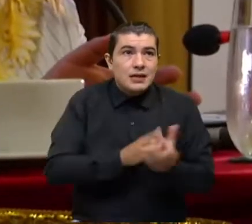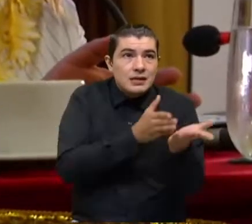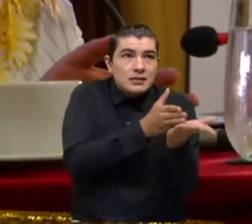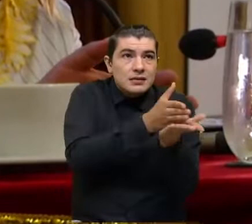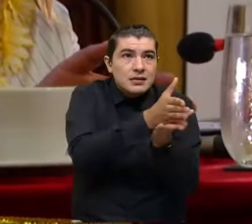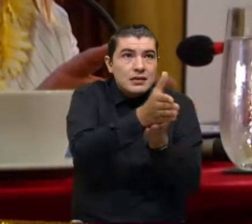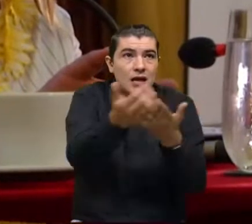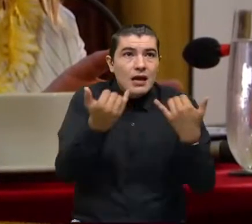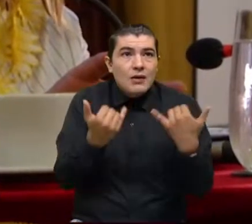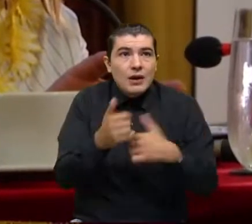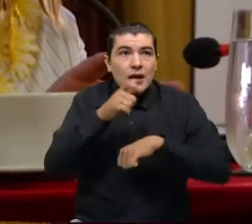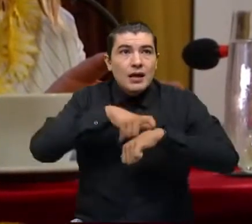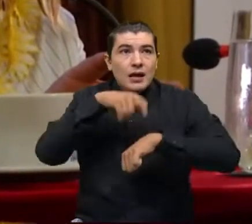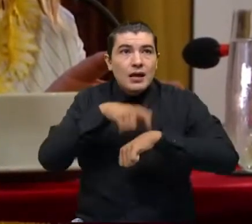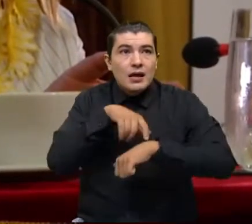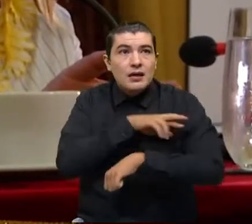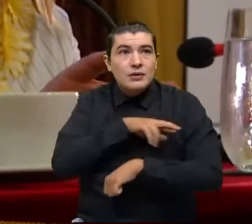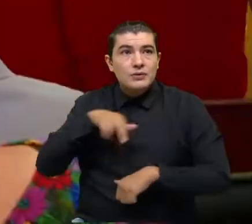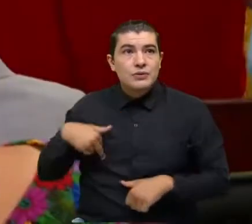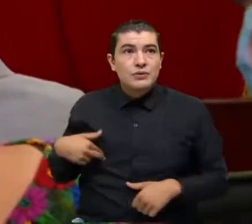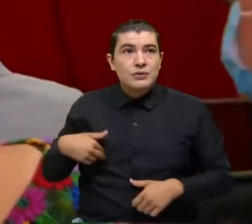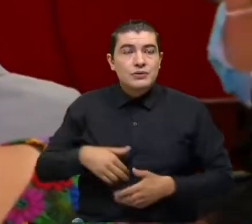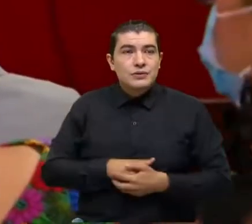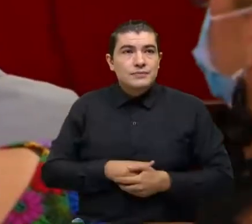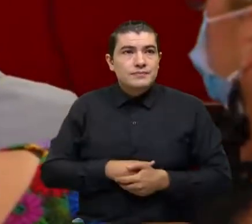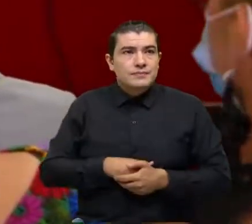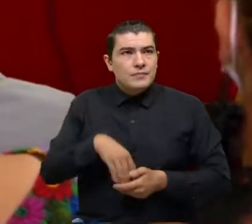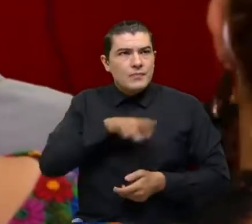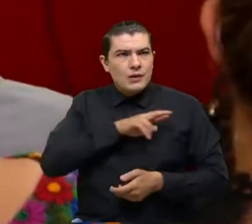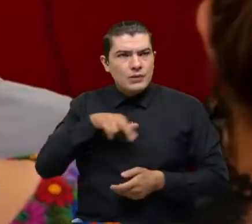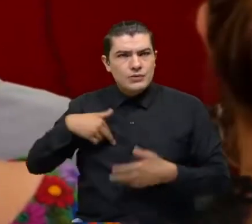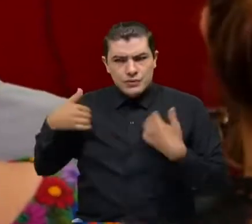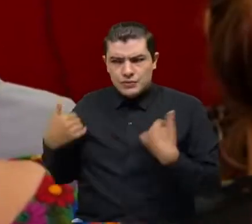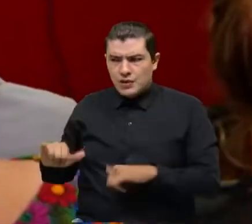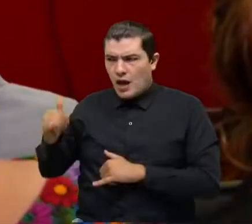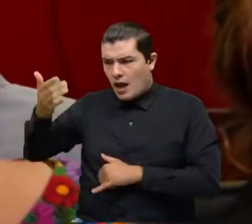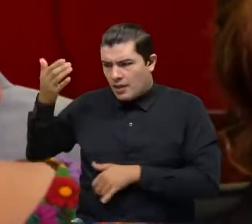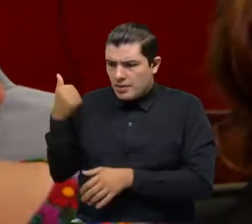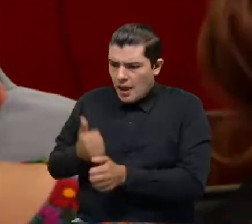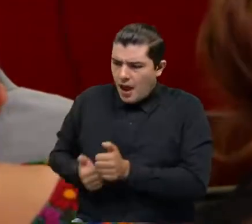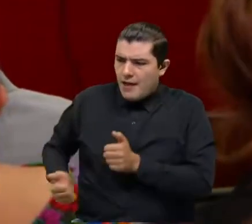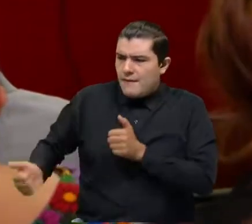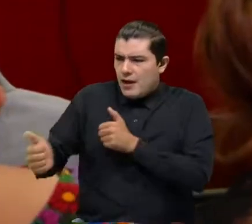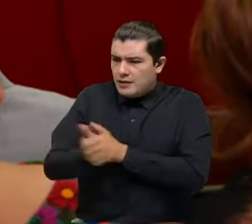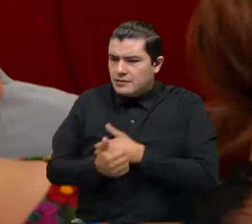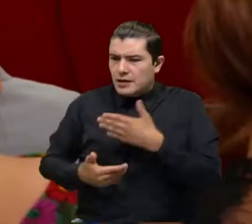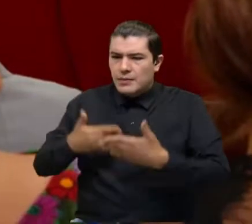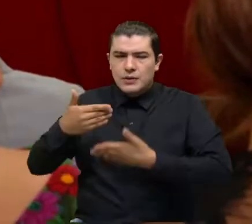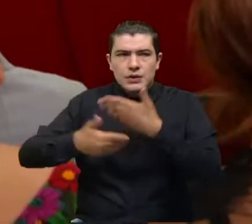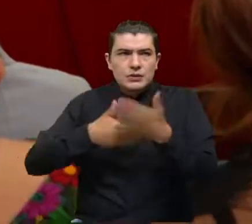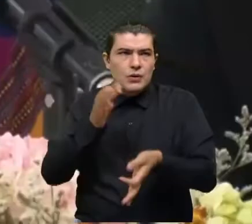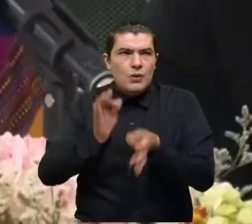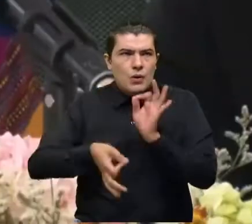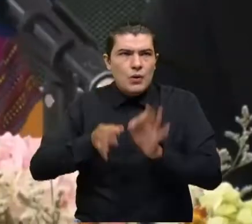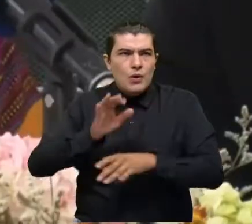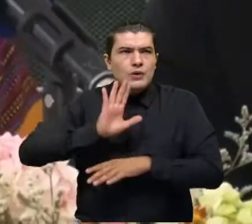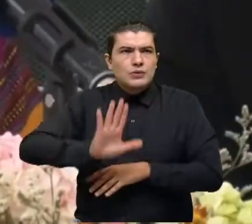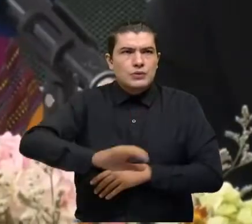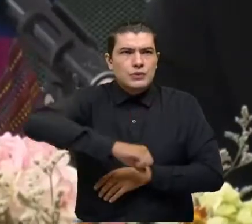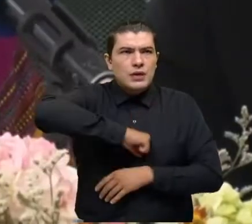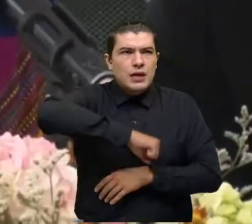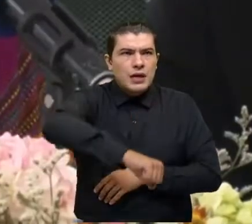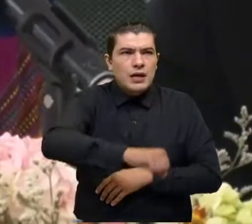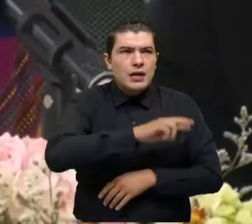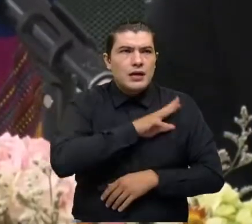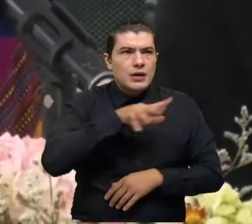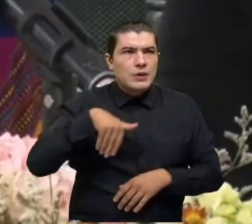este tiempo cuando hemos supuestamente avanzado mucho en la doctrina jurídica del derecho y cuando